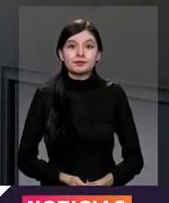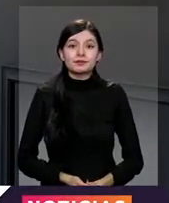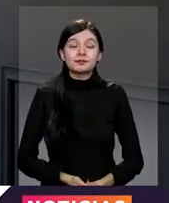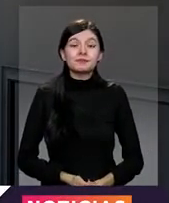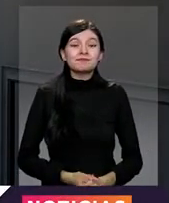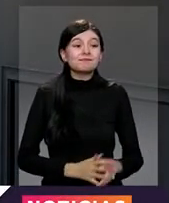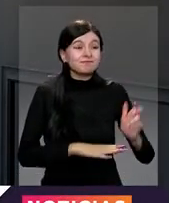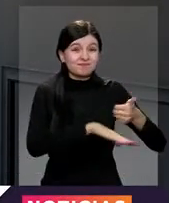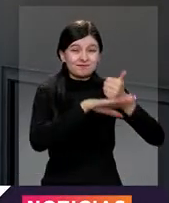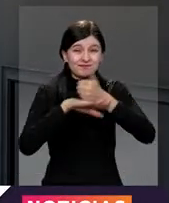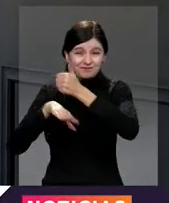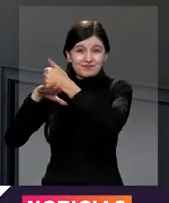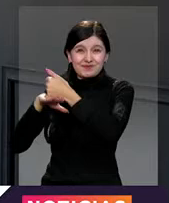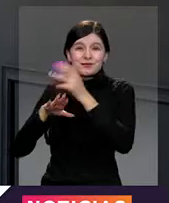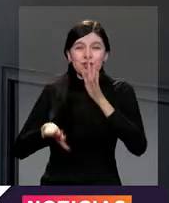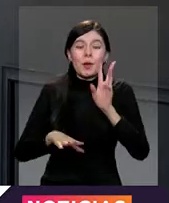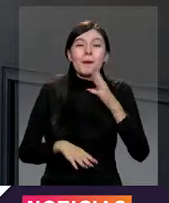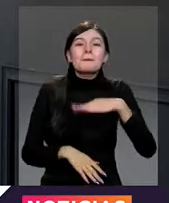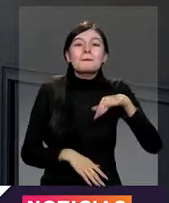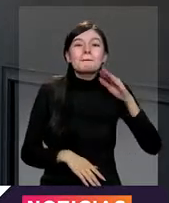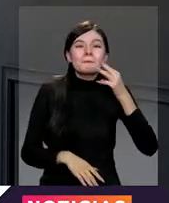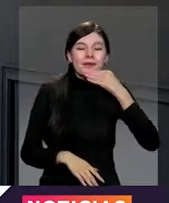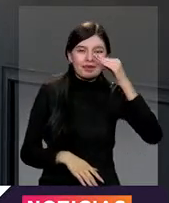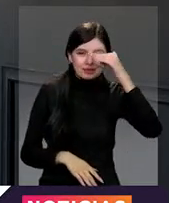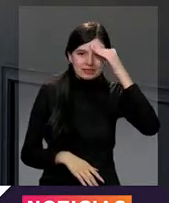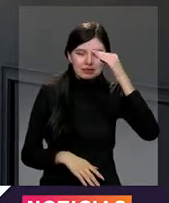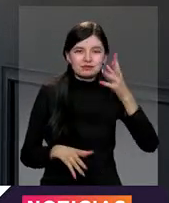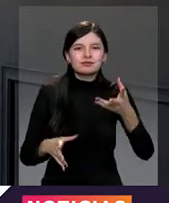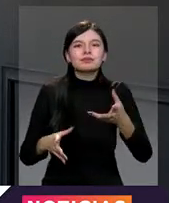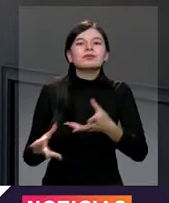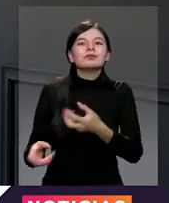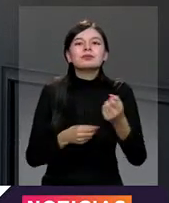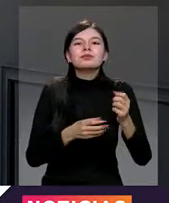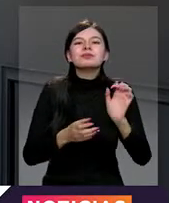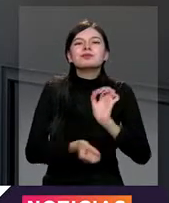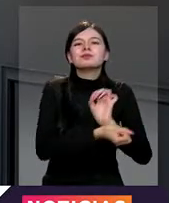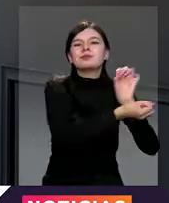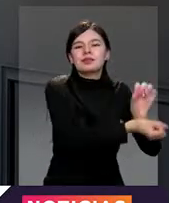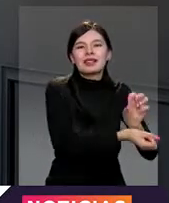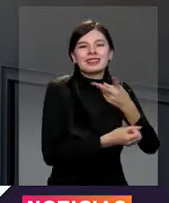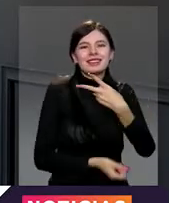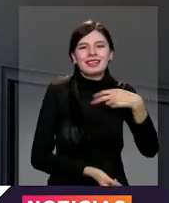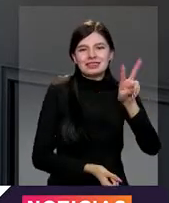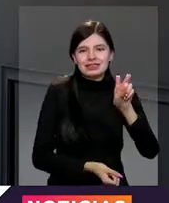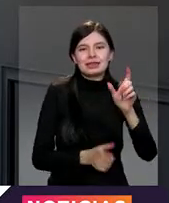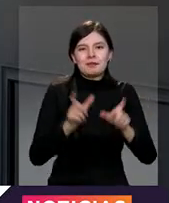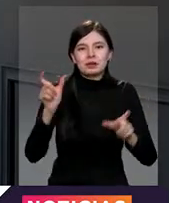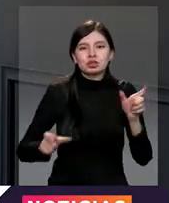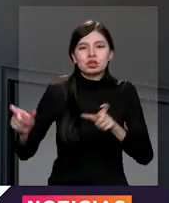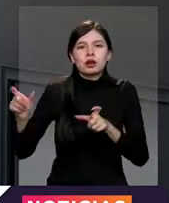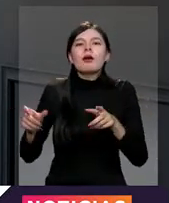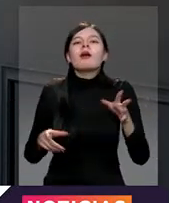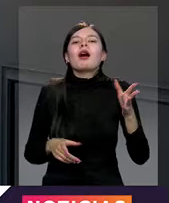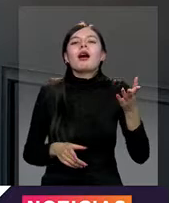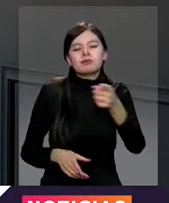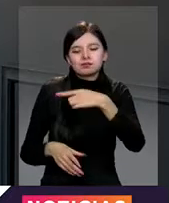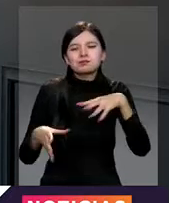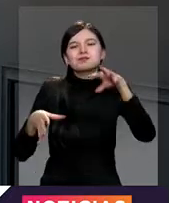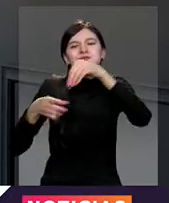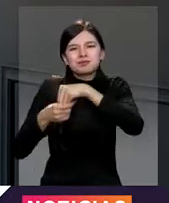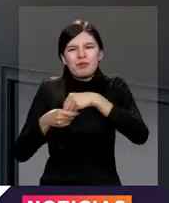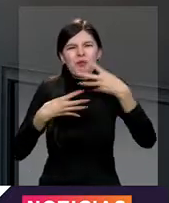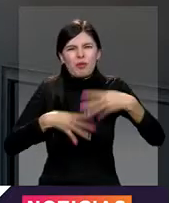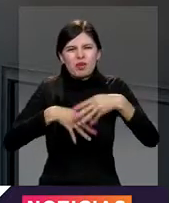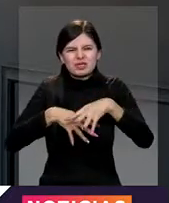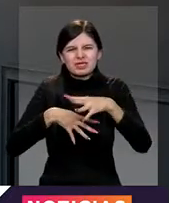Las autoridades de Medellín capturaron a 17 personas que presuntamente están implicadas en los actos vandálicos que se han presentado durante